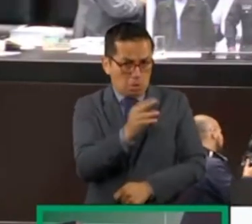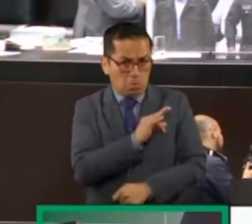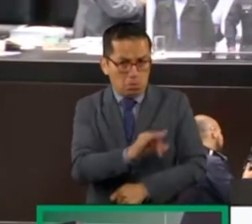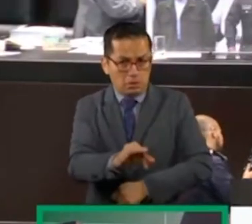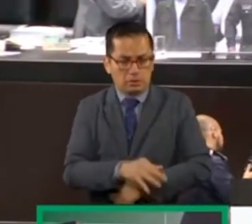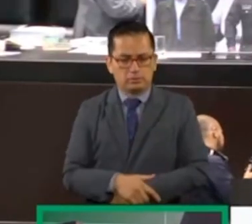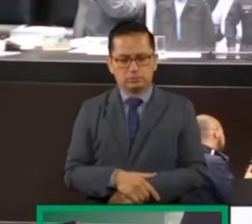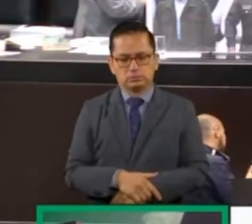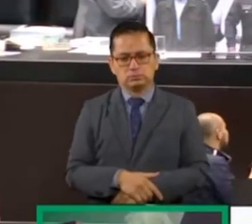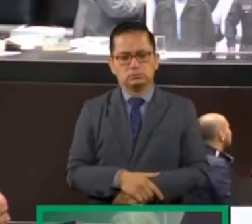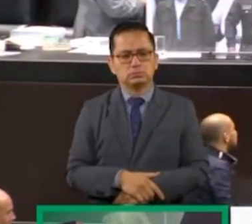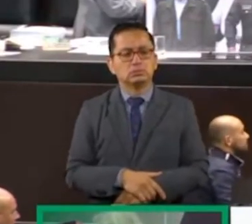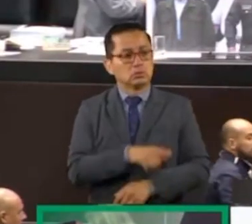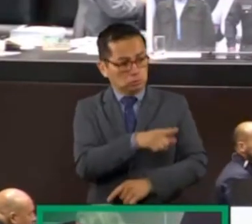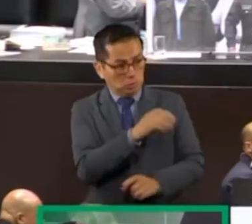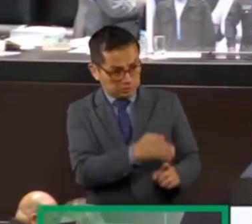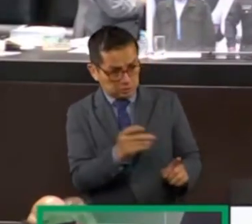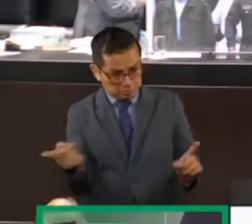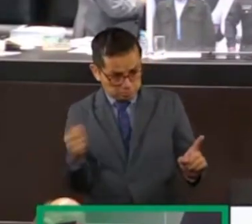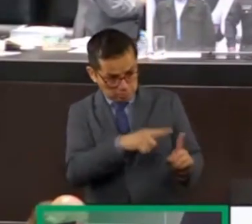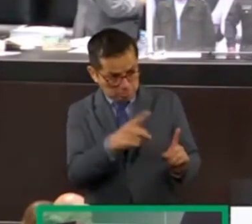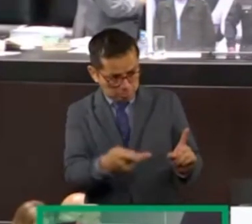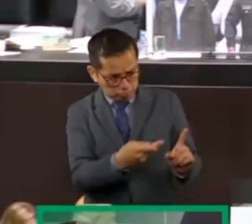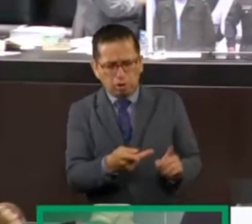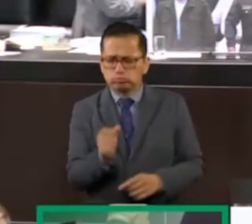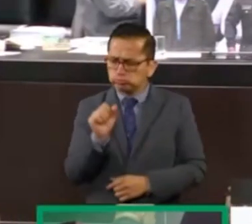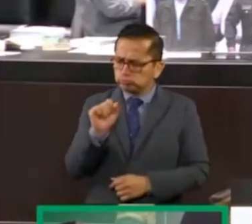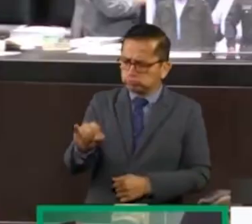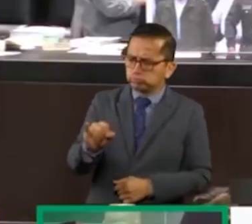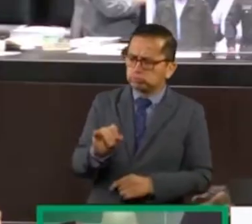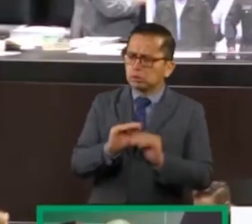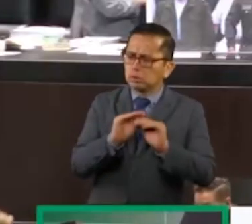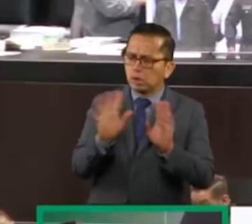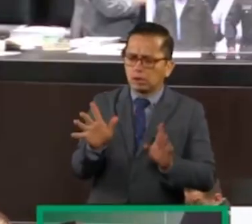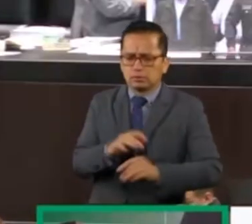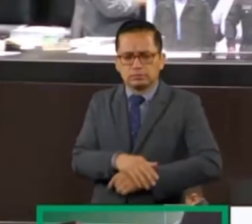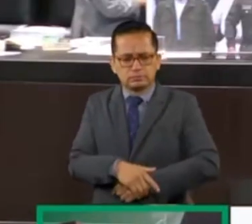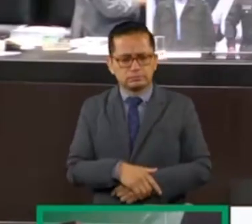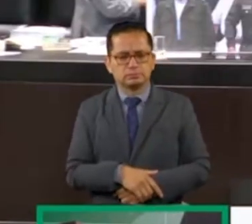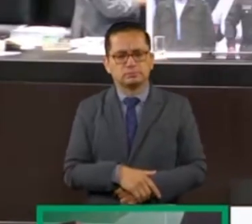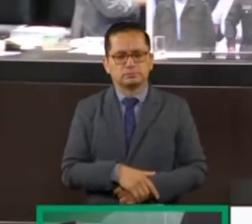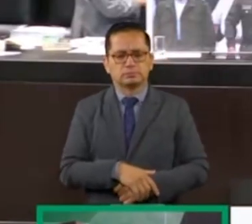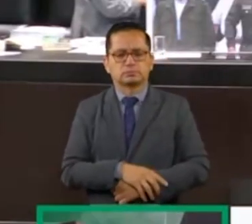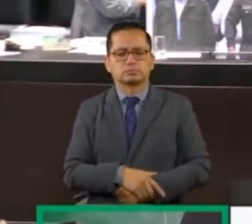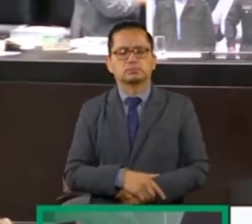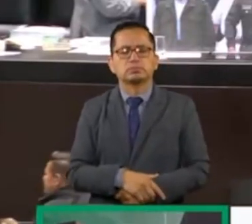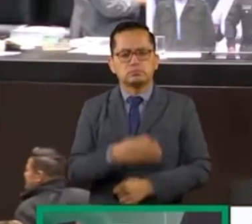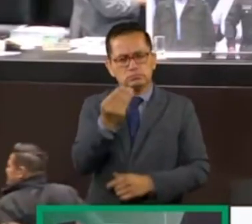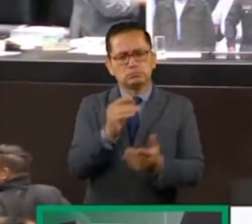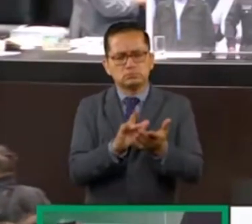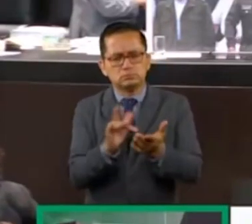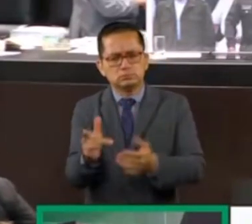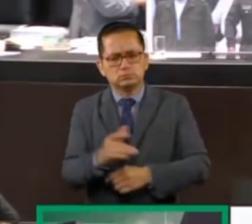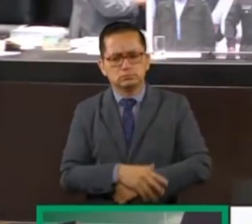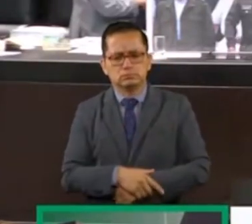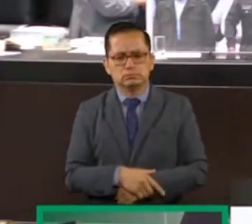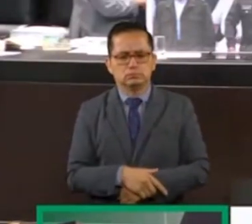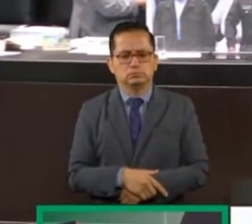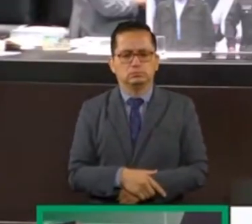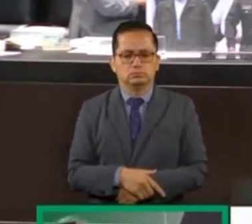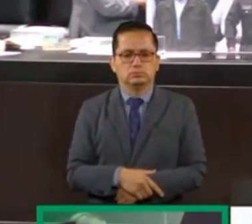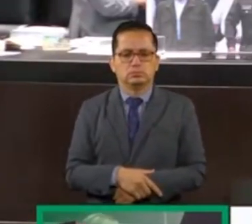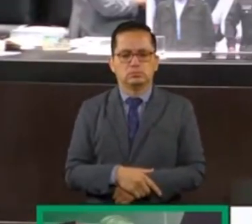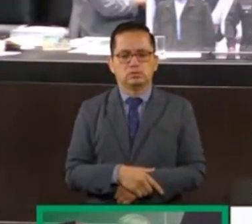la pregunta? Por supuesto, presidente. Adelante, diputado Aldana, un minuto para formularla. Muchísimas gracias. Yo quisiera,